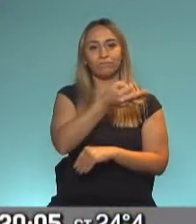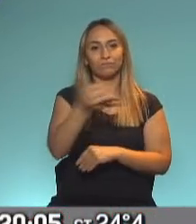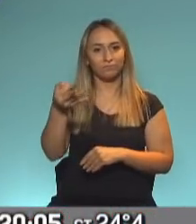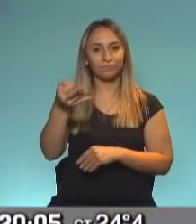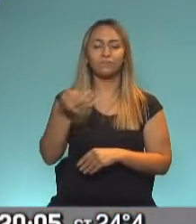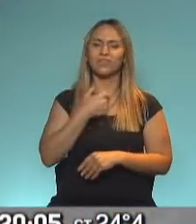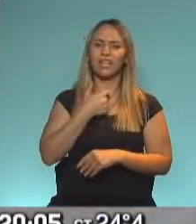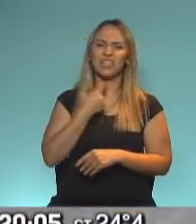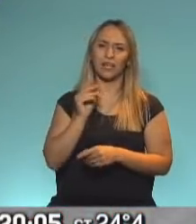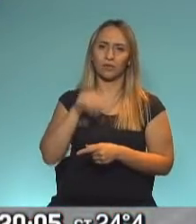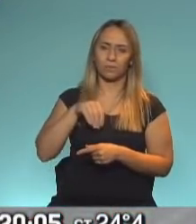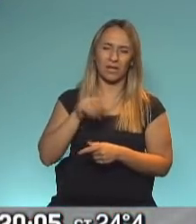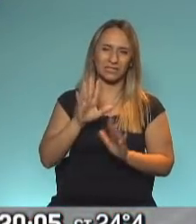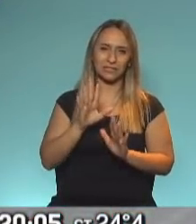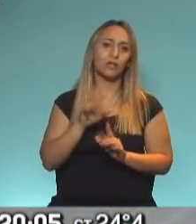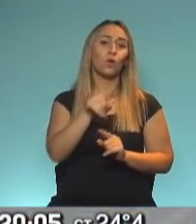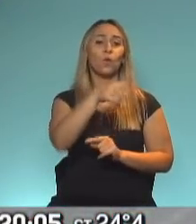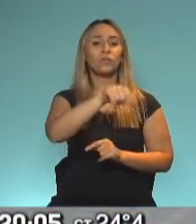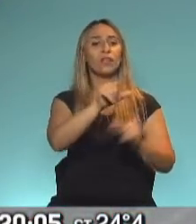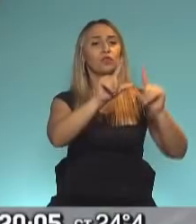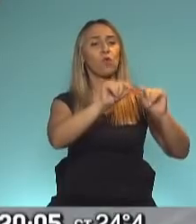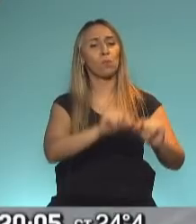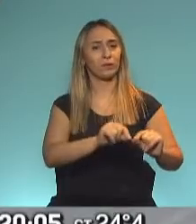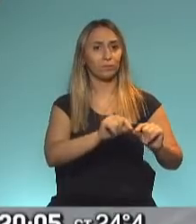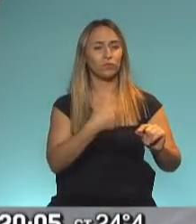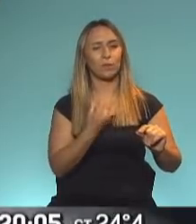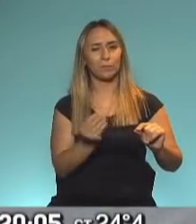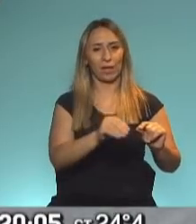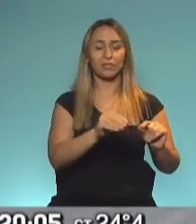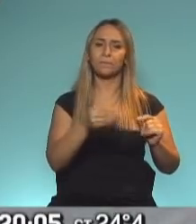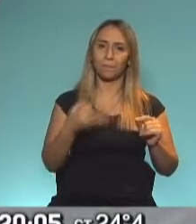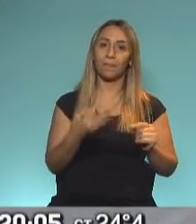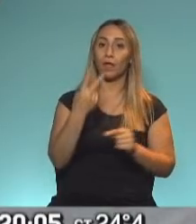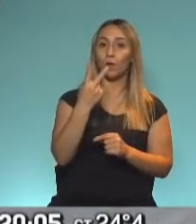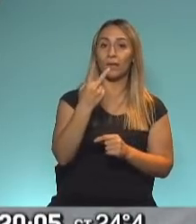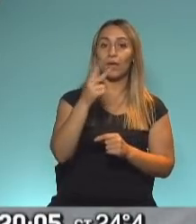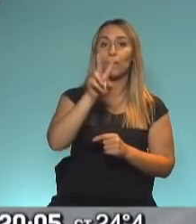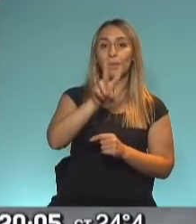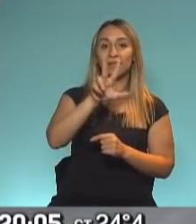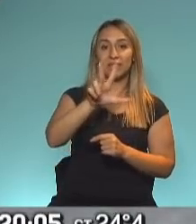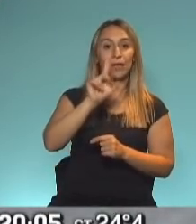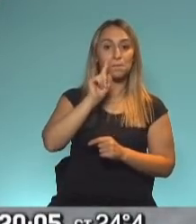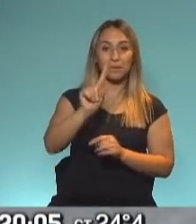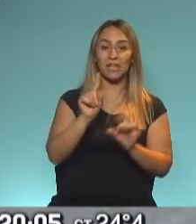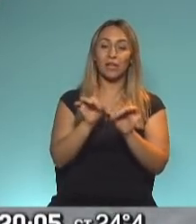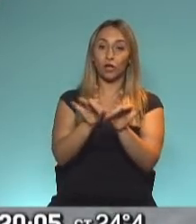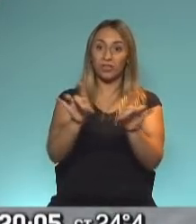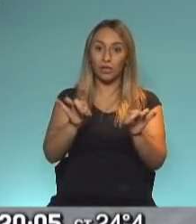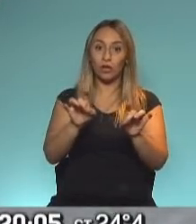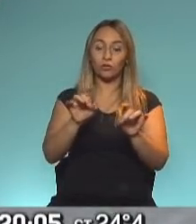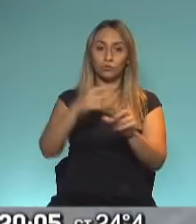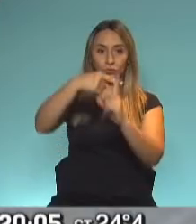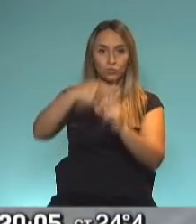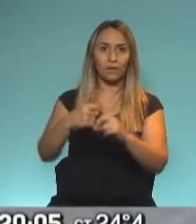Quiero agregar un número más al que ustedes estaban mencionando recién. Son más de 23.000 casos en los últimos 2 días.